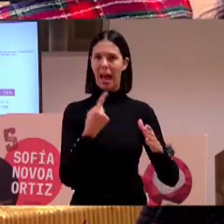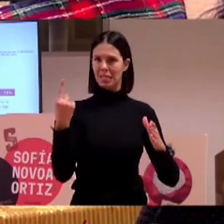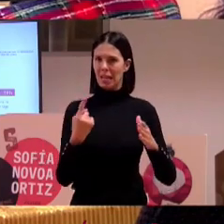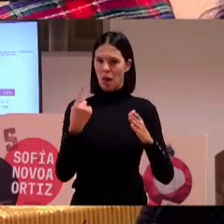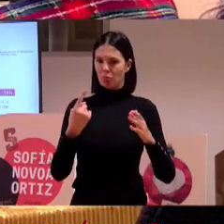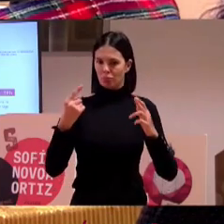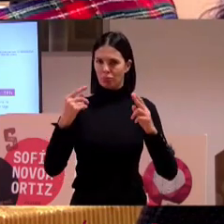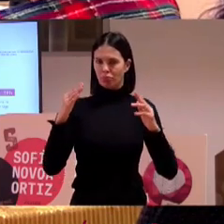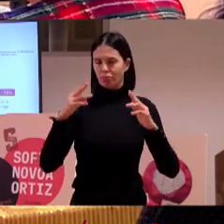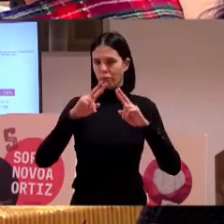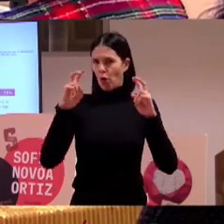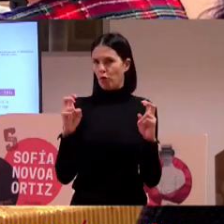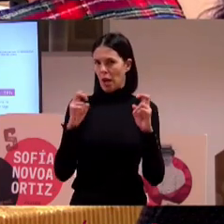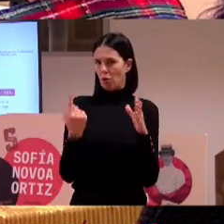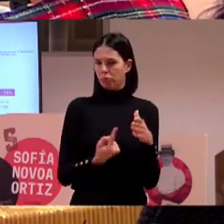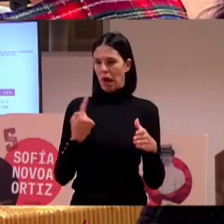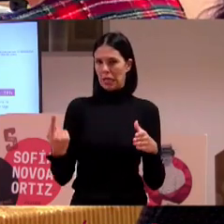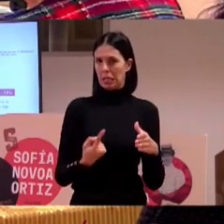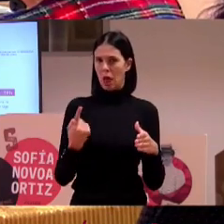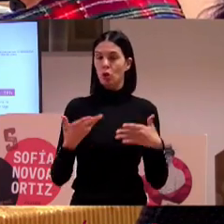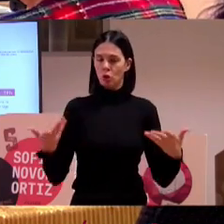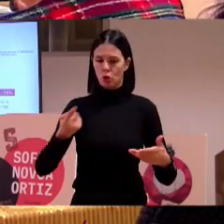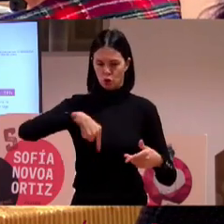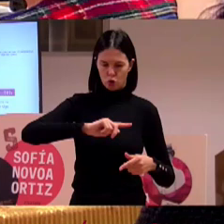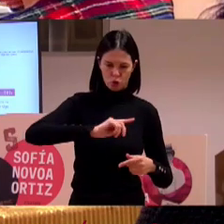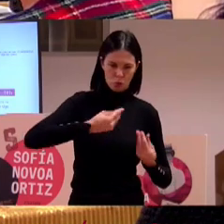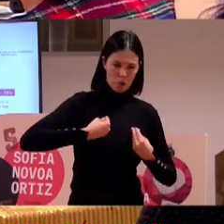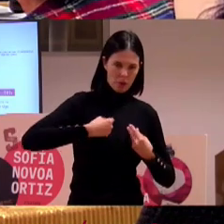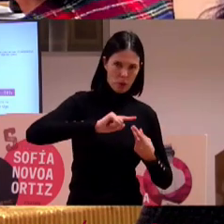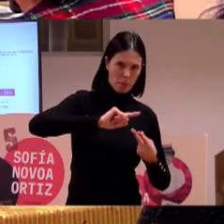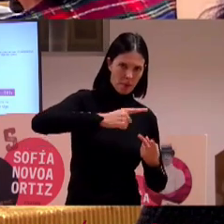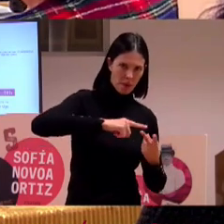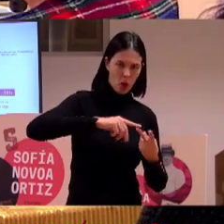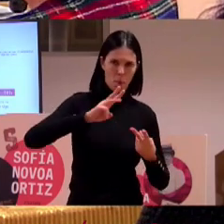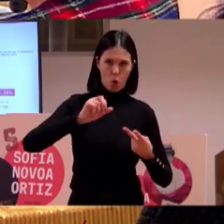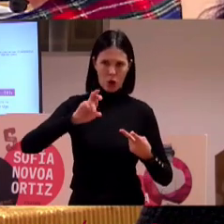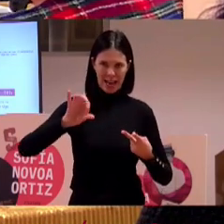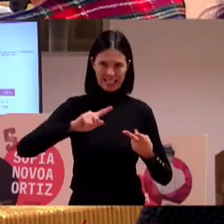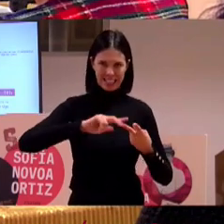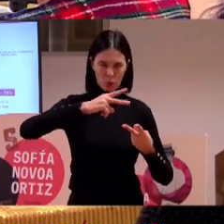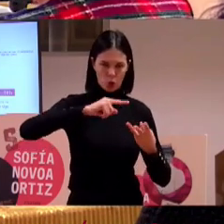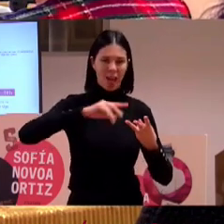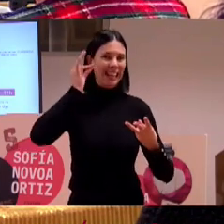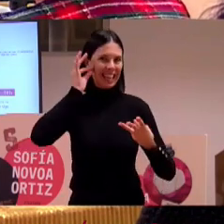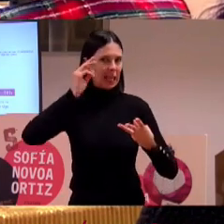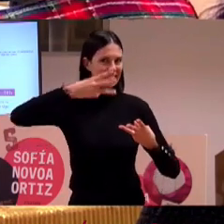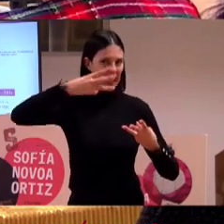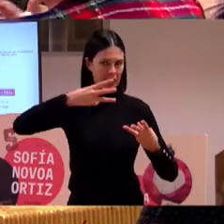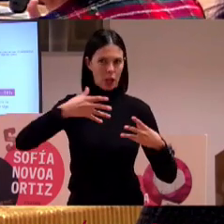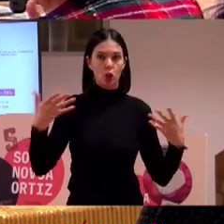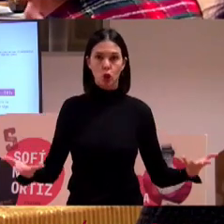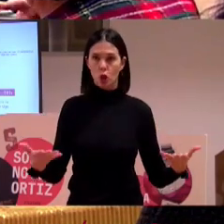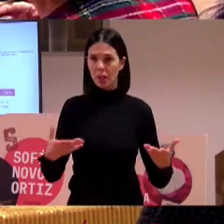Sí. Y nosotros vivíamos en el primero, los Borrás en el segundo, ella en el tercero. Y